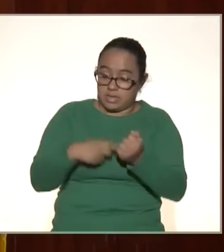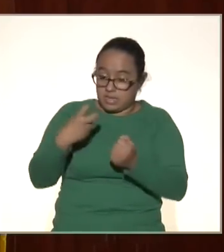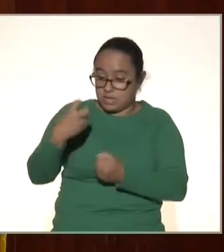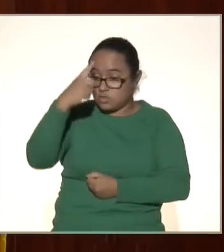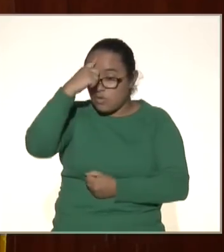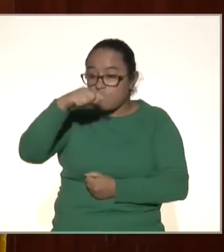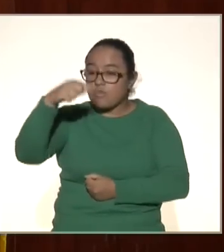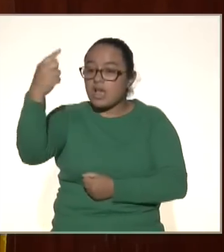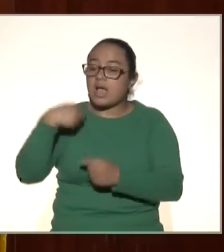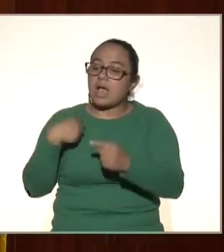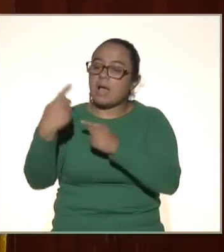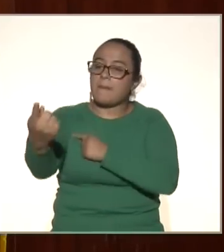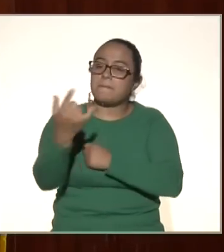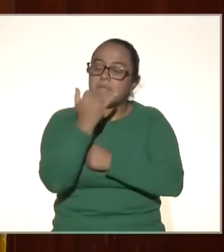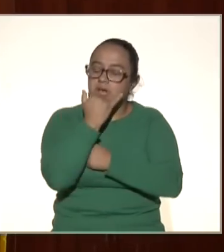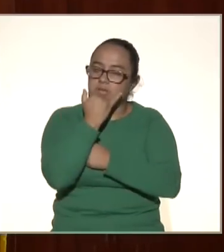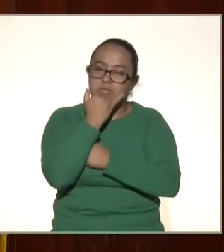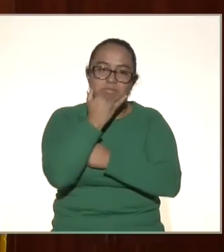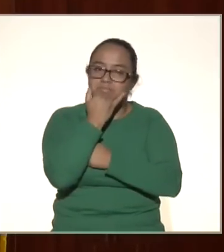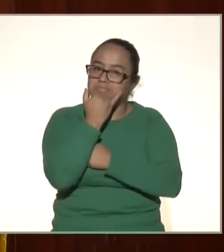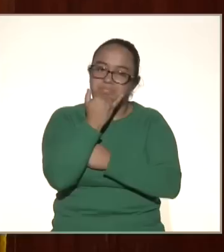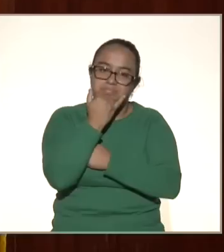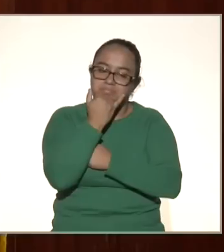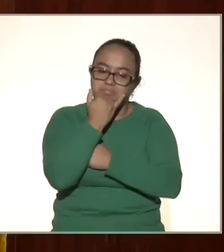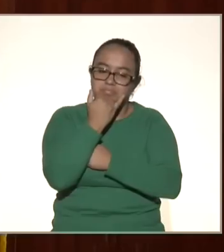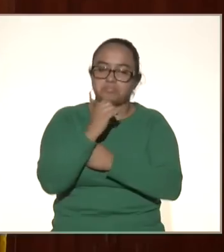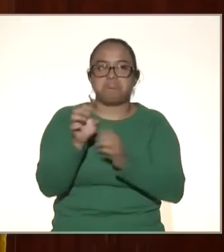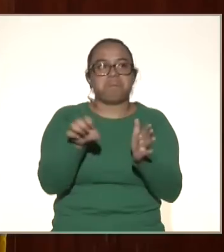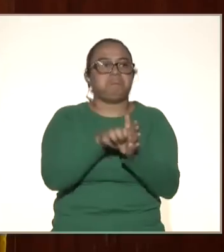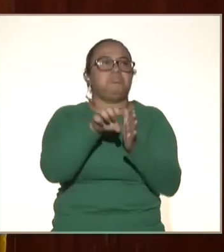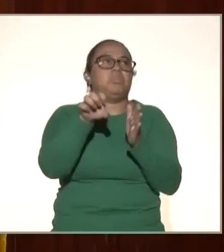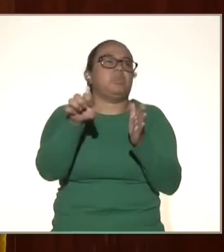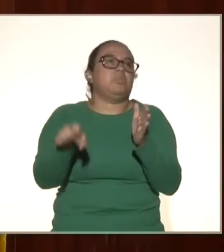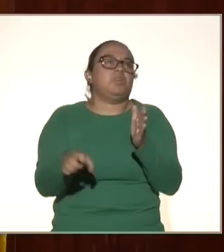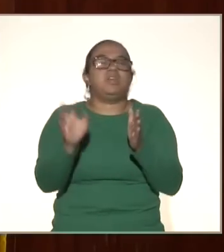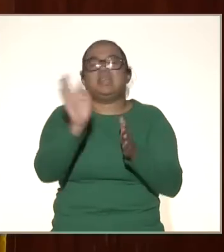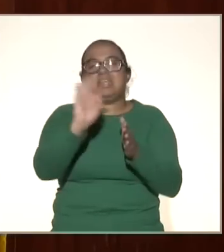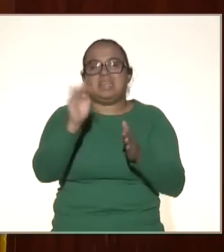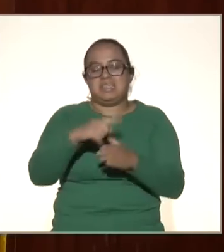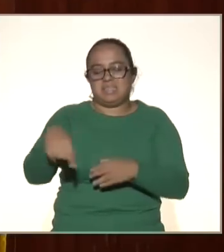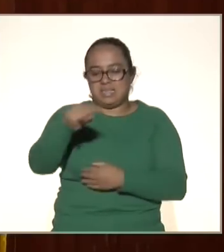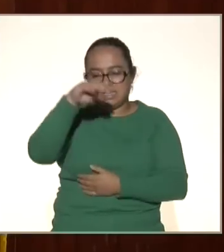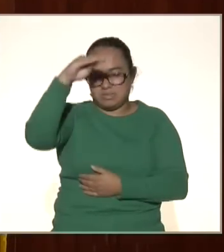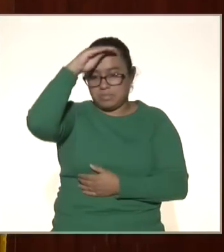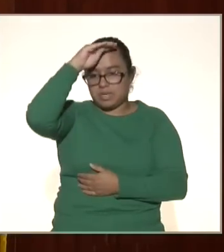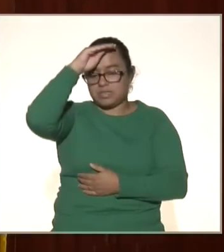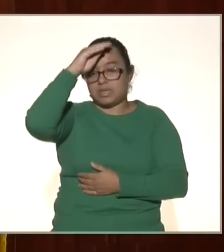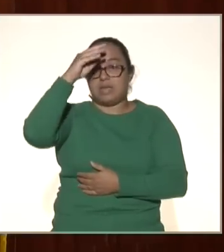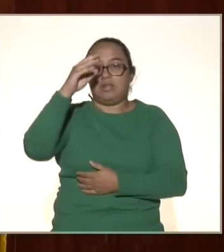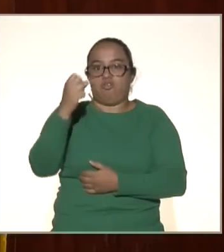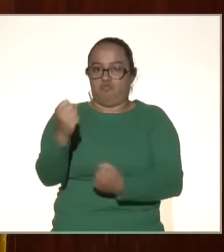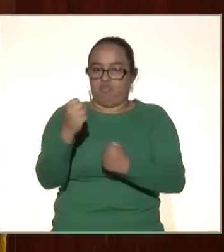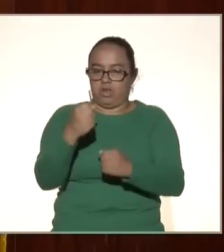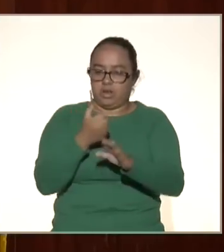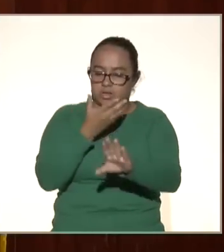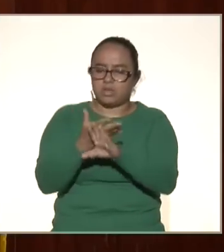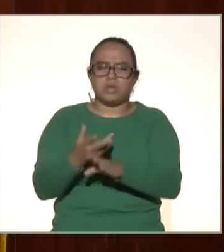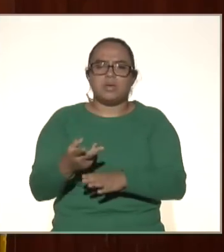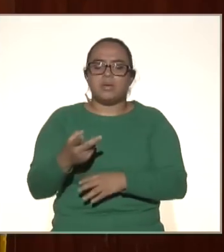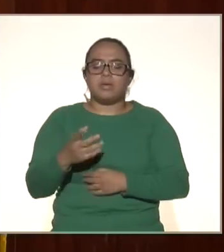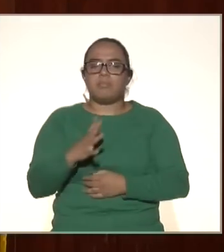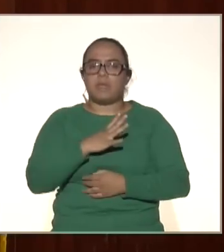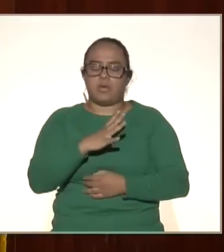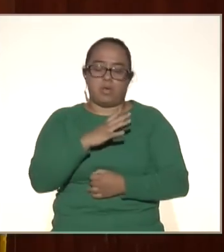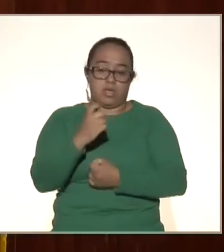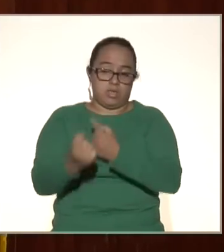de perdonar, ¿no? O sea, podría poner un ejemplo, pero tal vez sería como muy agresivo, ¿no? Pero sí hay